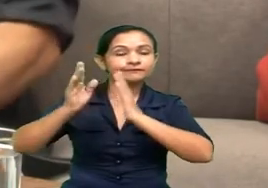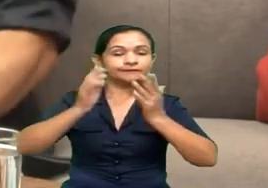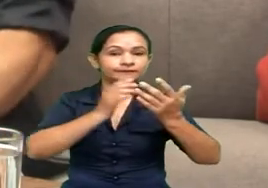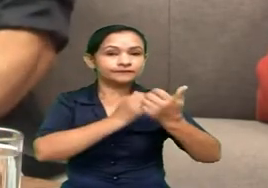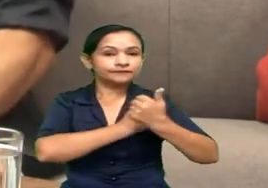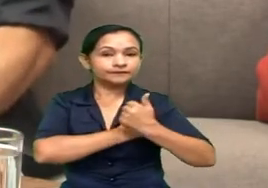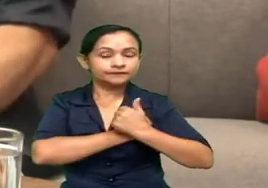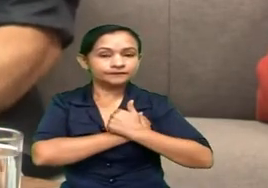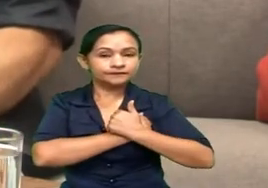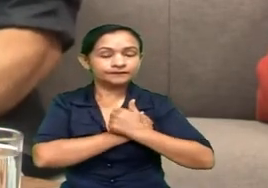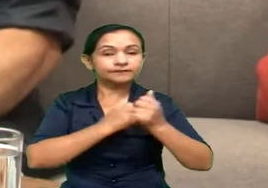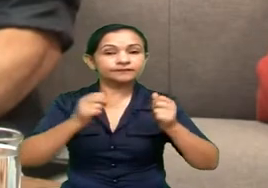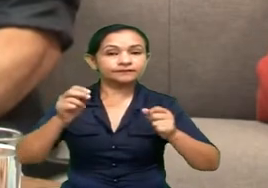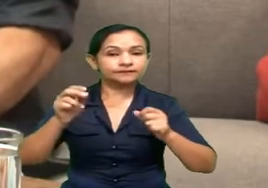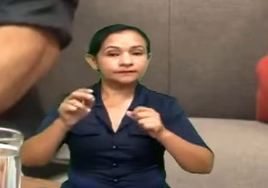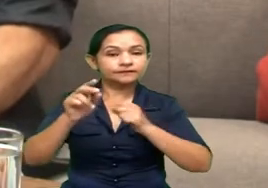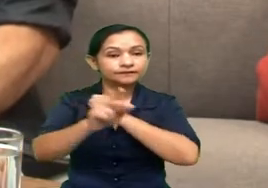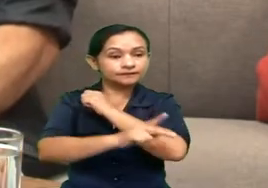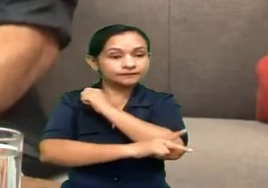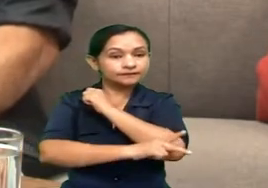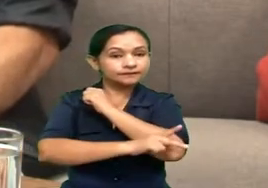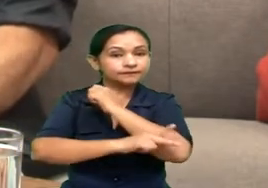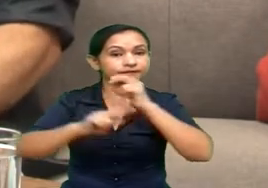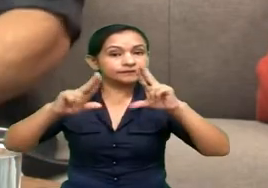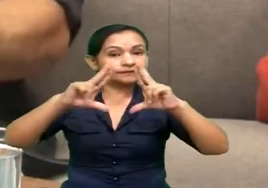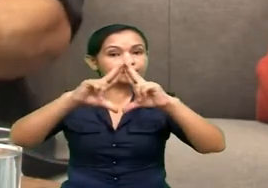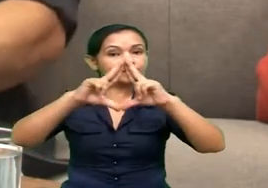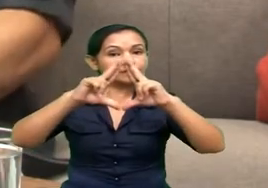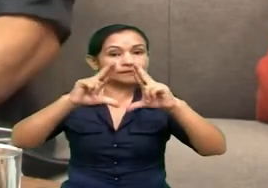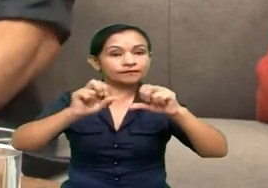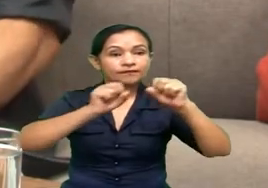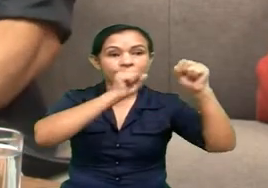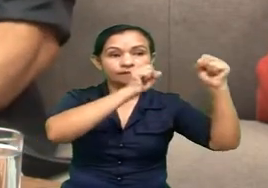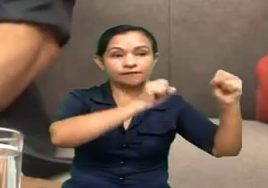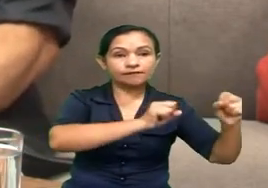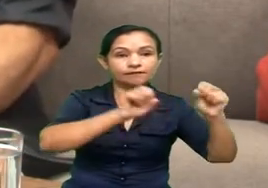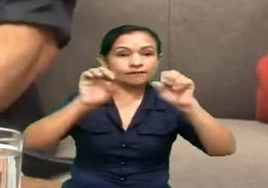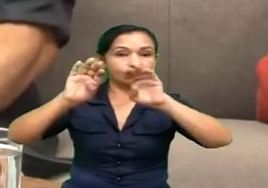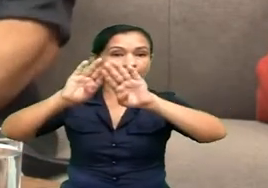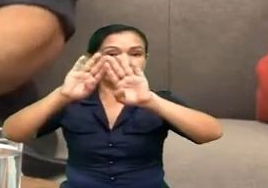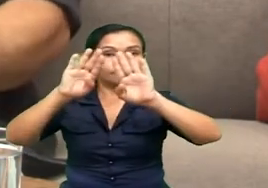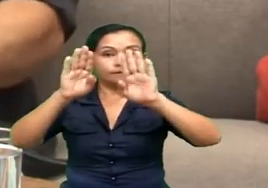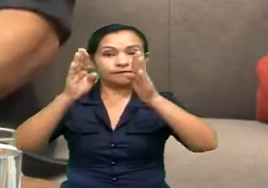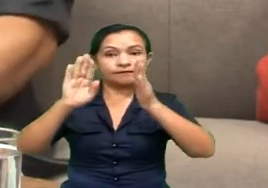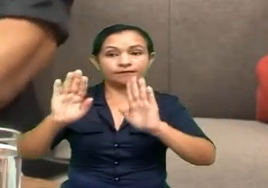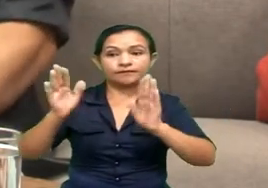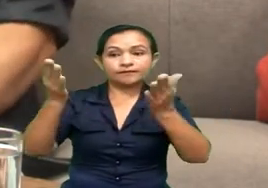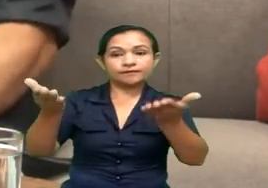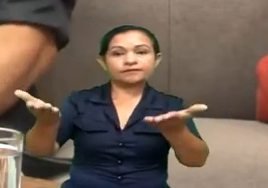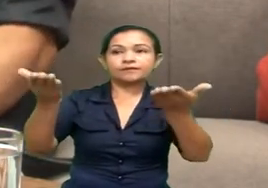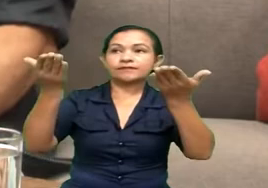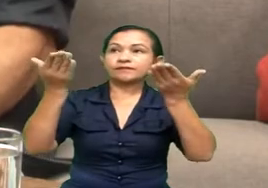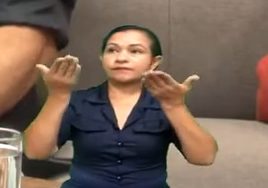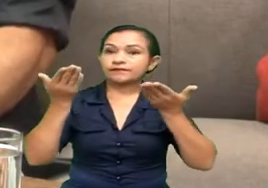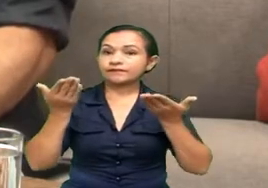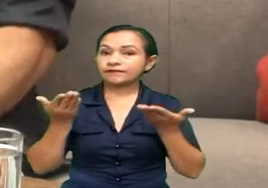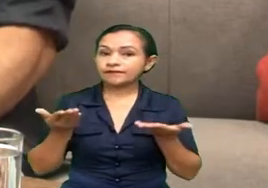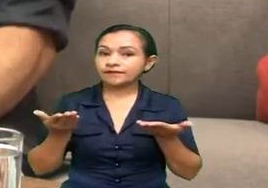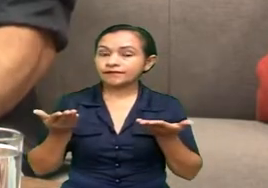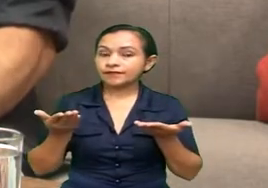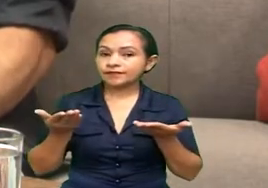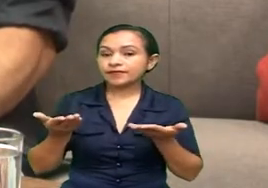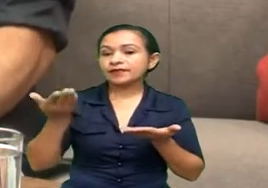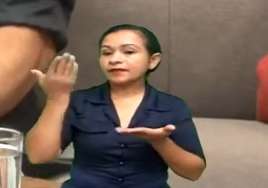la patria que nos dejaron esos hombres y mujeres que en su momento le dieron